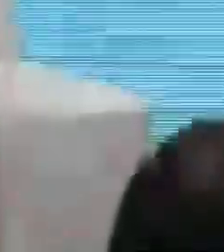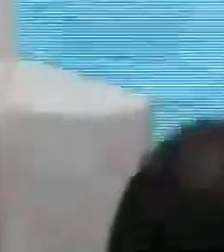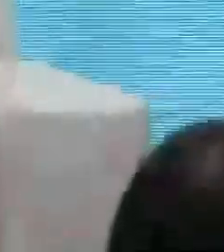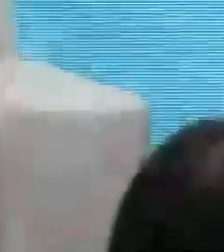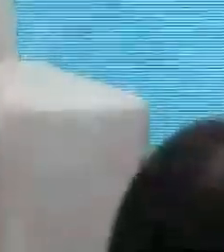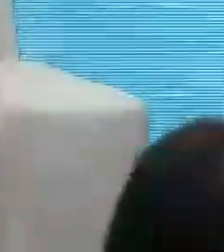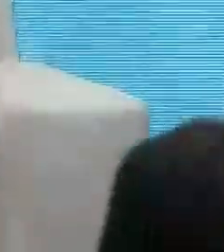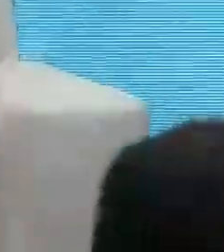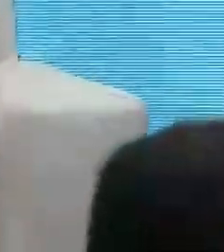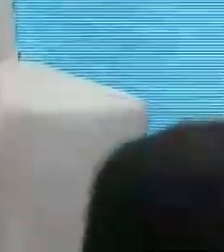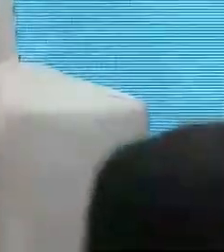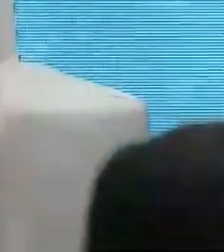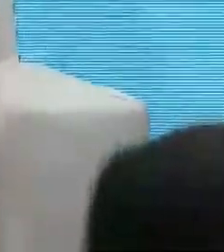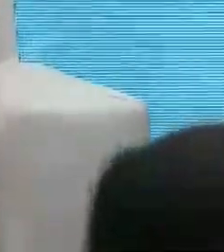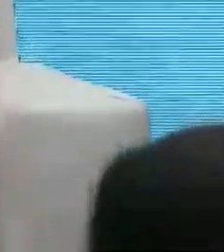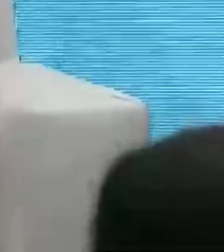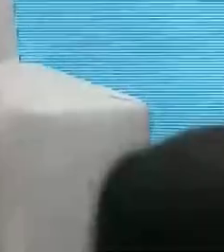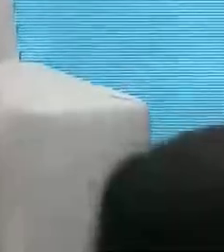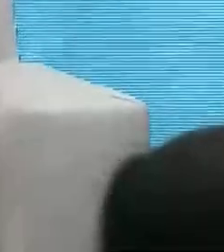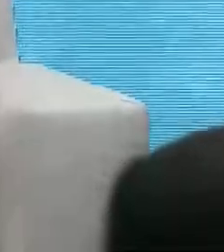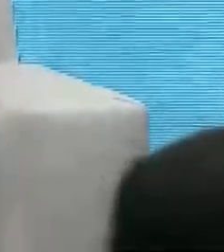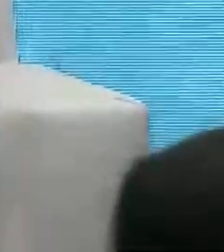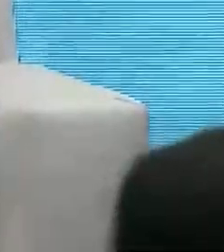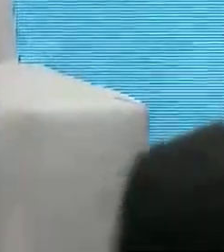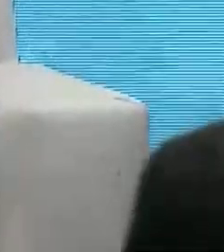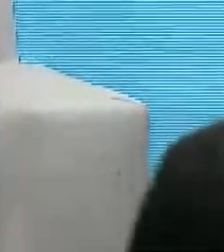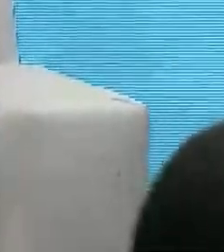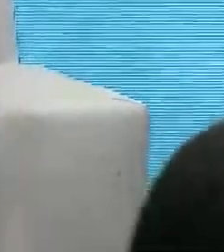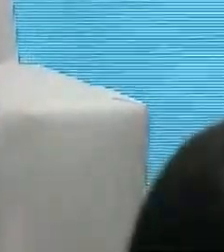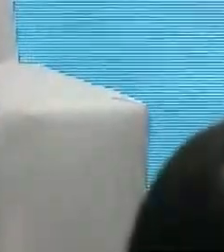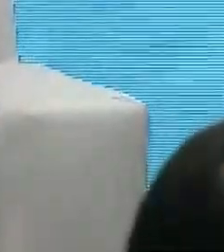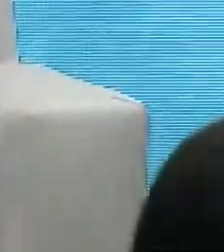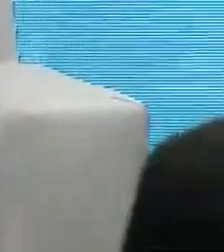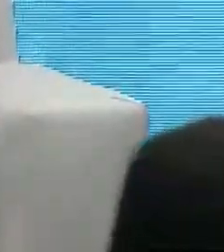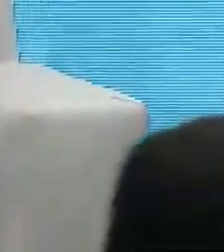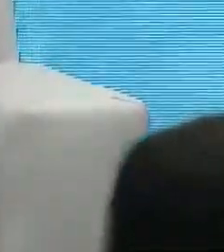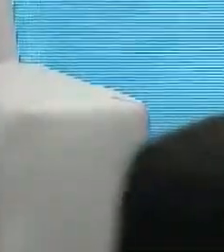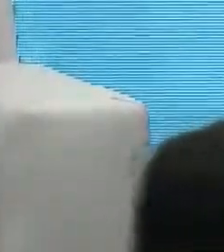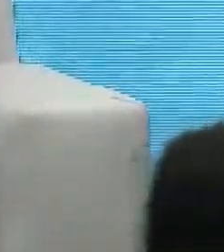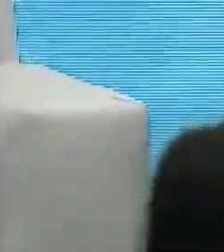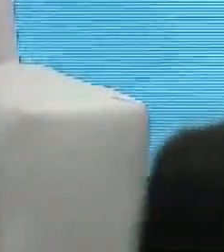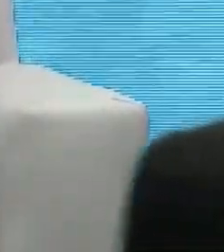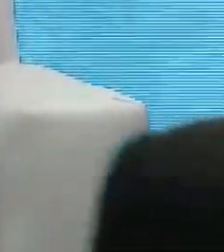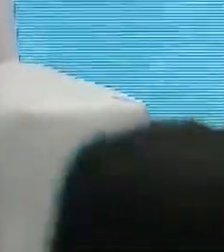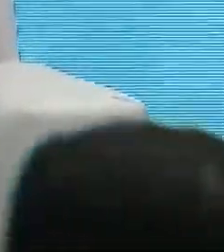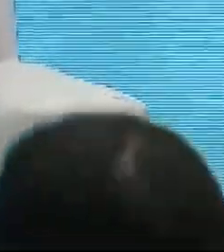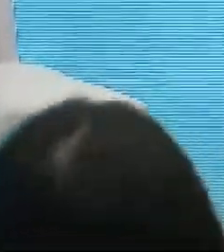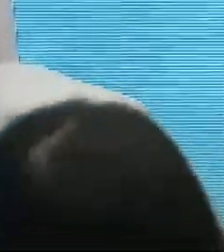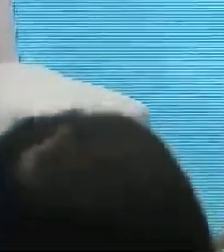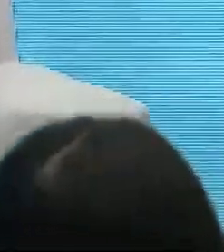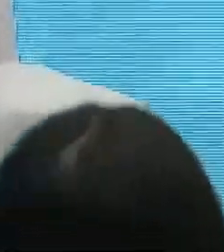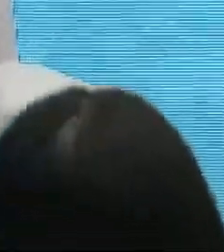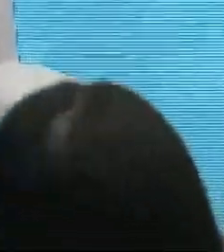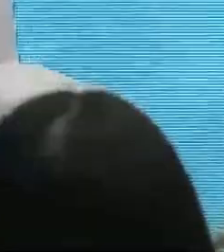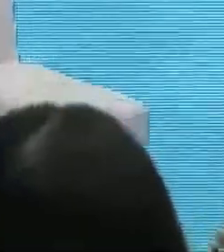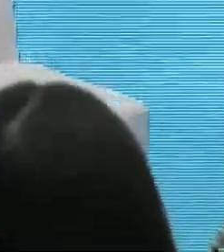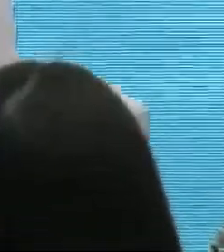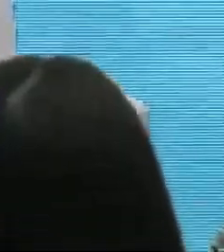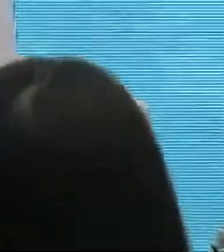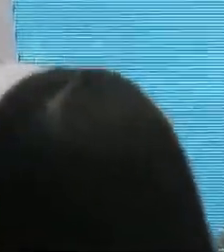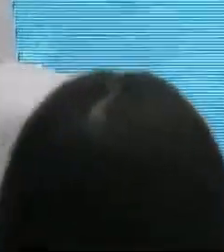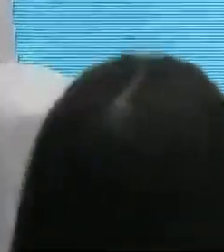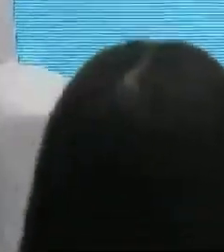público, ¿verdad? También en las redes sociales. Vamos a dar la participación a don Olivo de León, que tiene ratito con la mano levantada, y